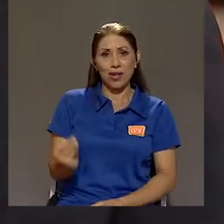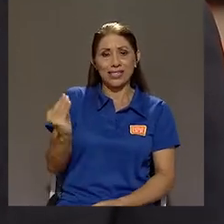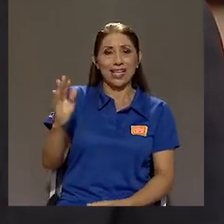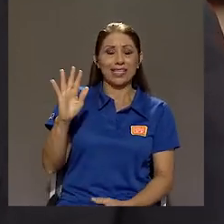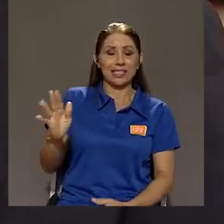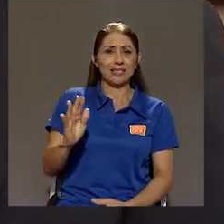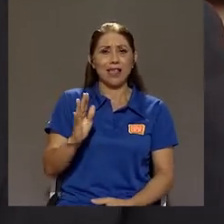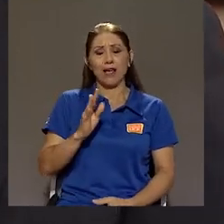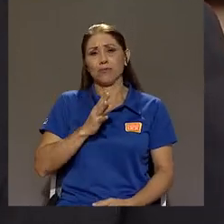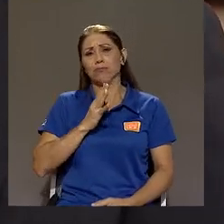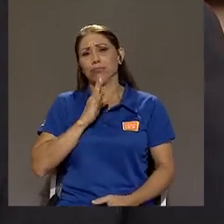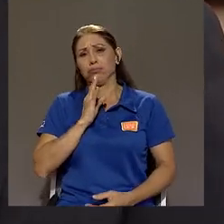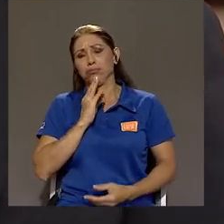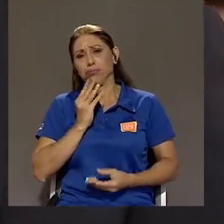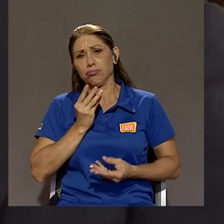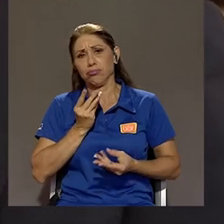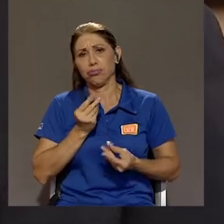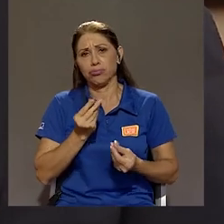posadolescencia,